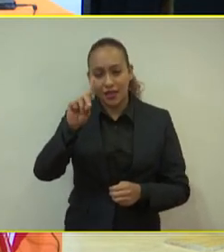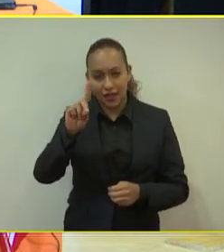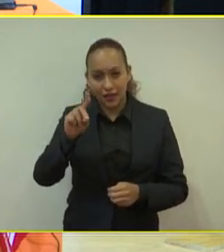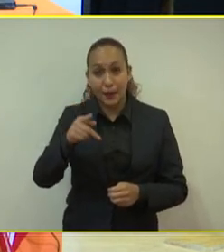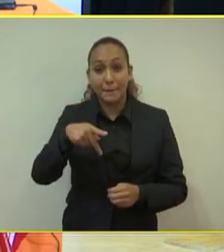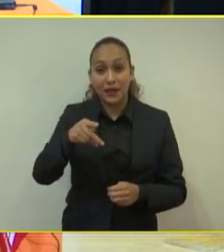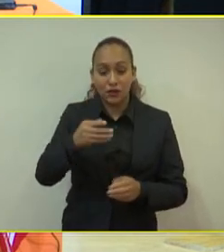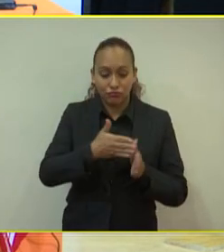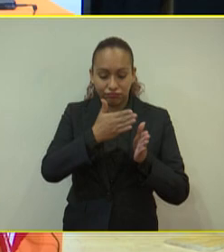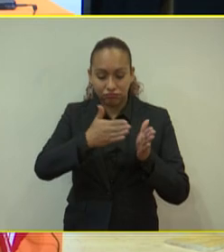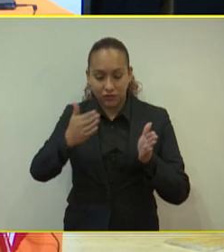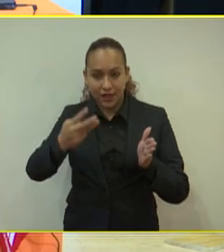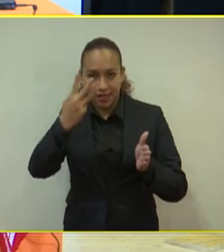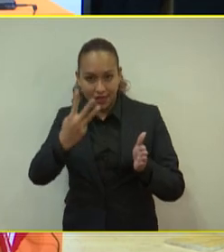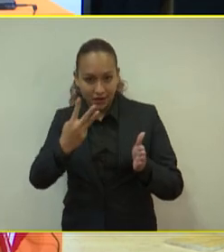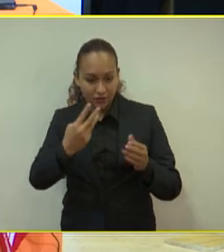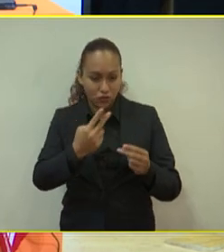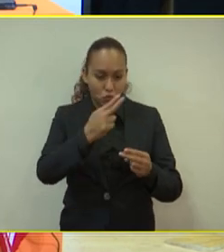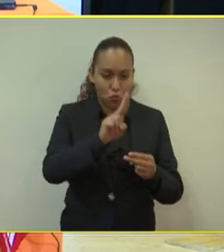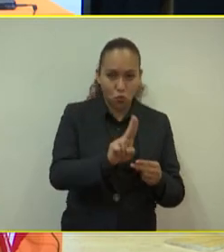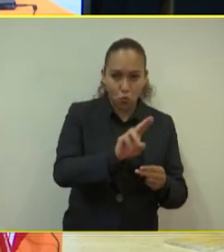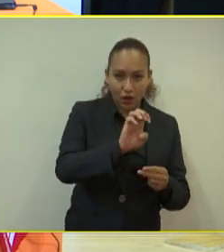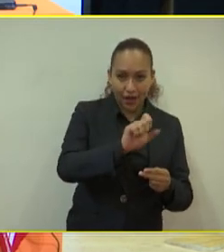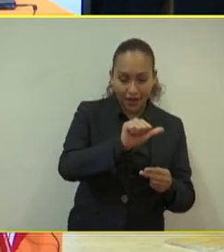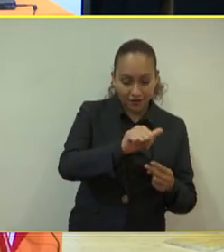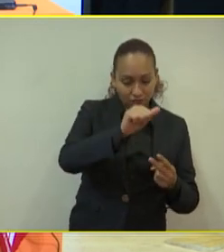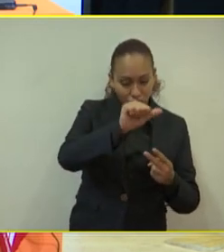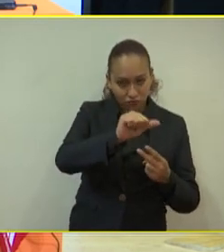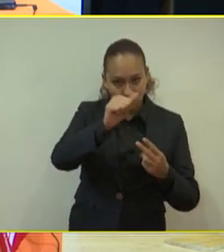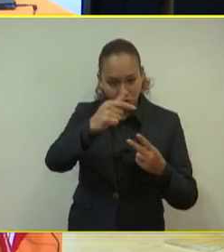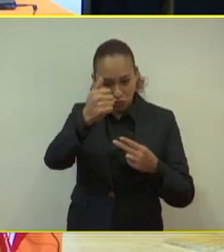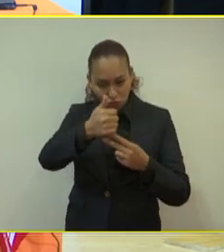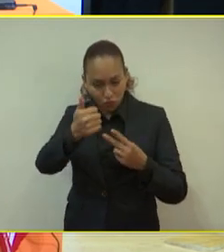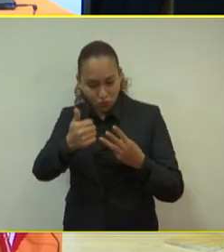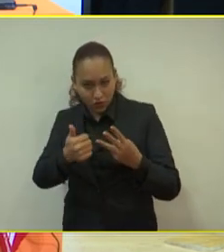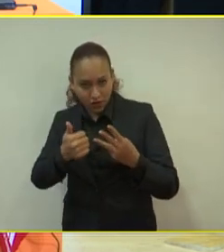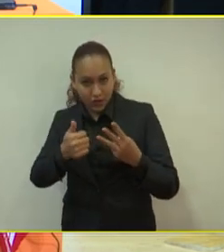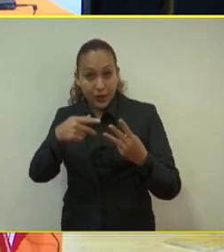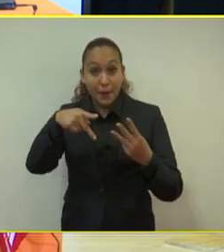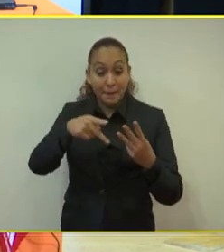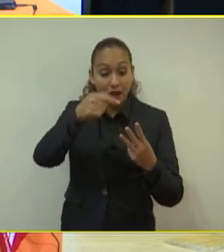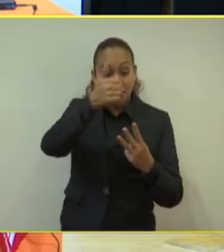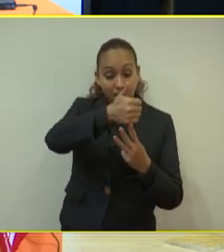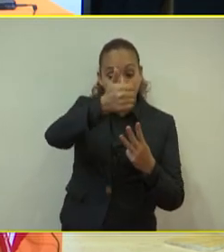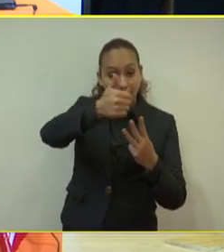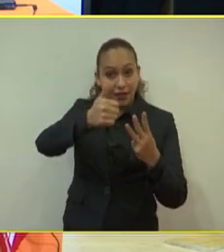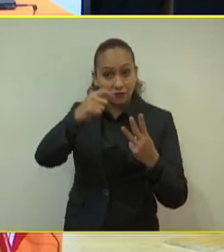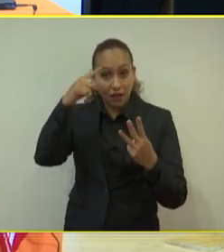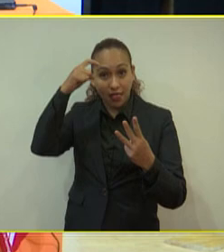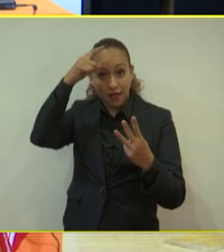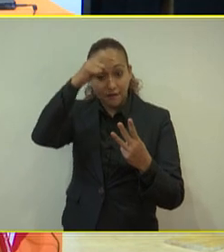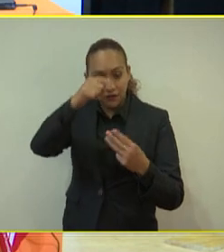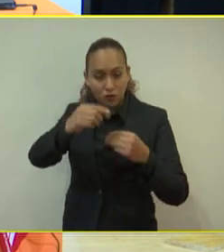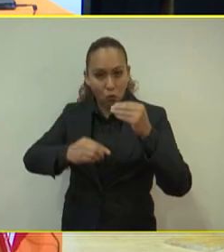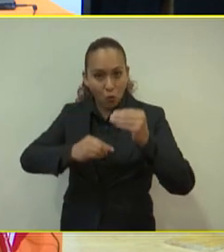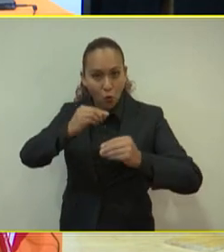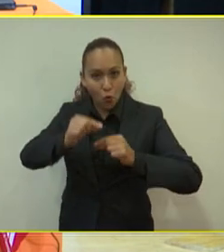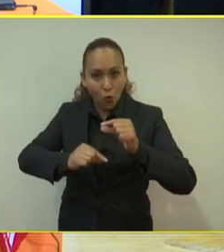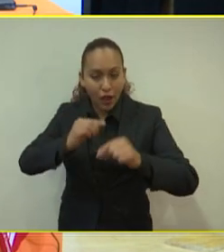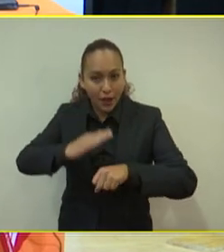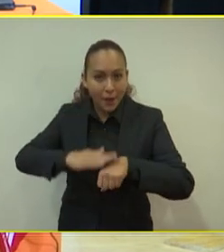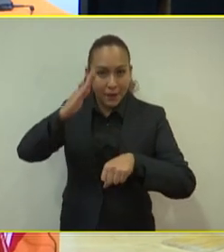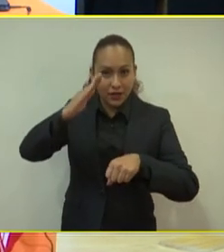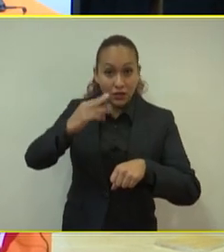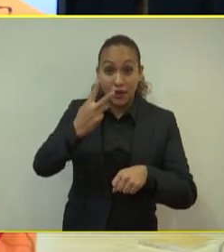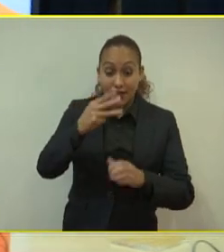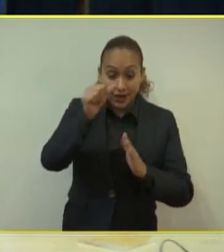tres UEAs cuyo grado de complejidad va avanzando a lo largo del tiempo. Son tres